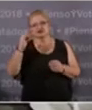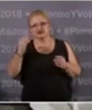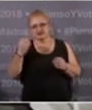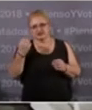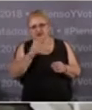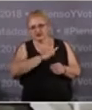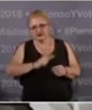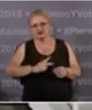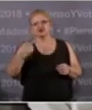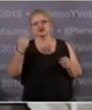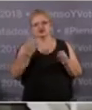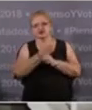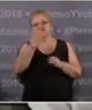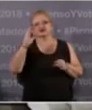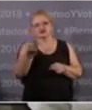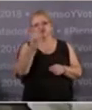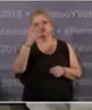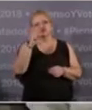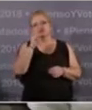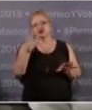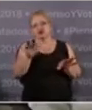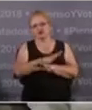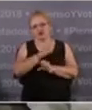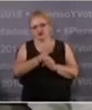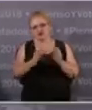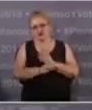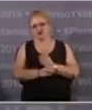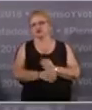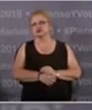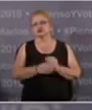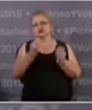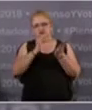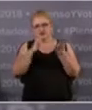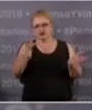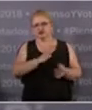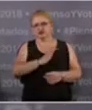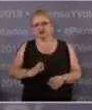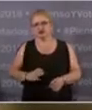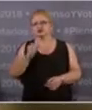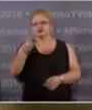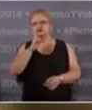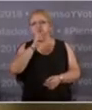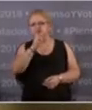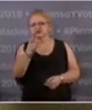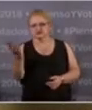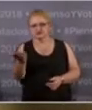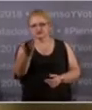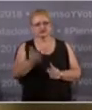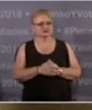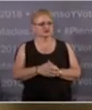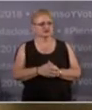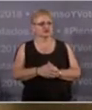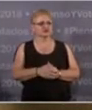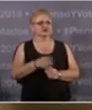pensamos que son nuestros enemigos, no vamos a poder cambiar las cosas. Muchas gracias, candidata. Adelante con la réplica. Gracias, candidata. En la